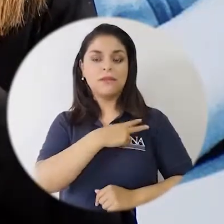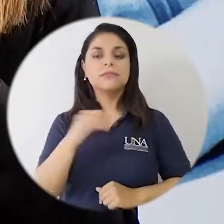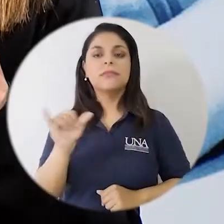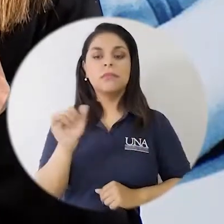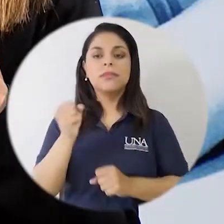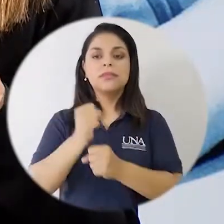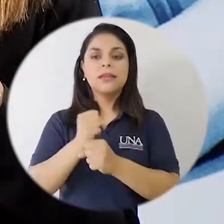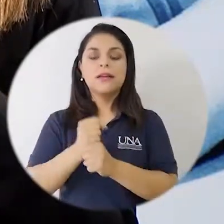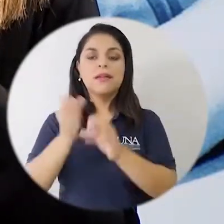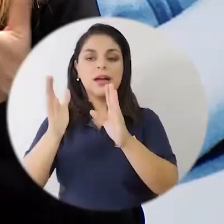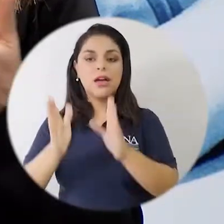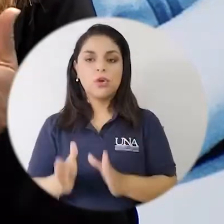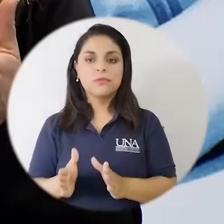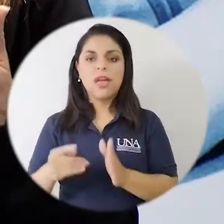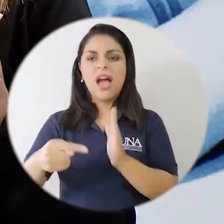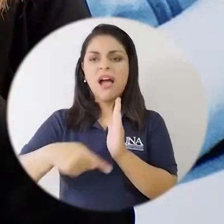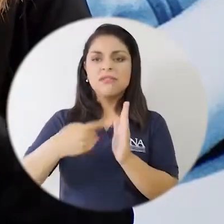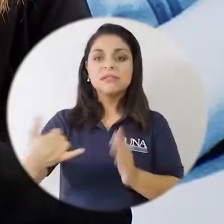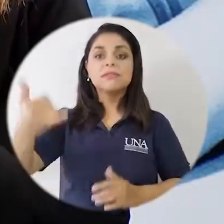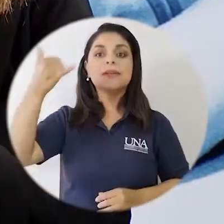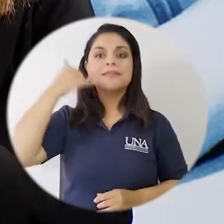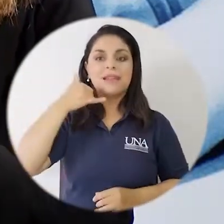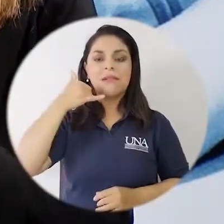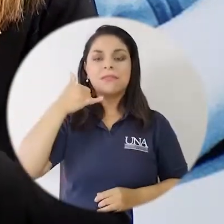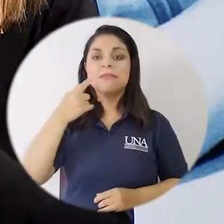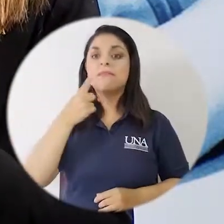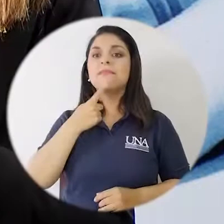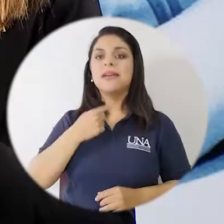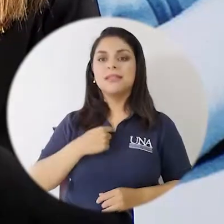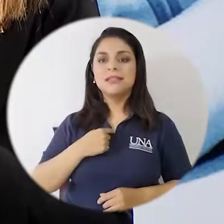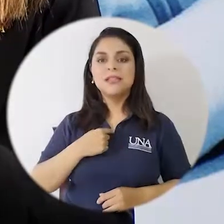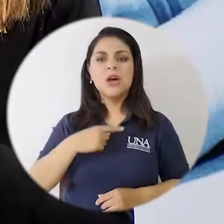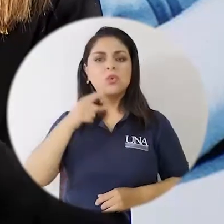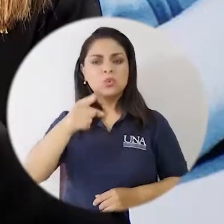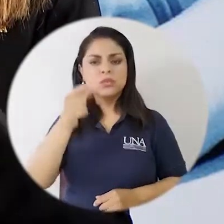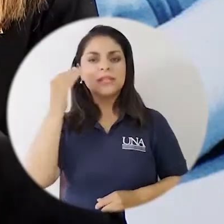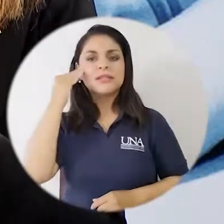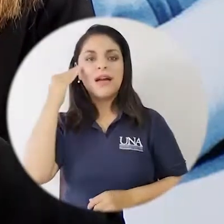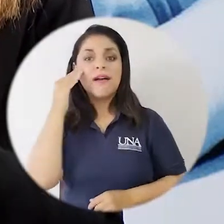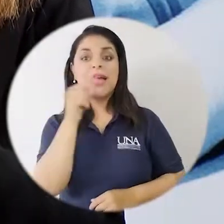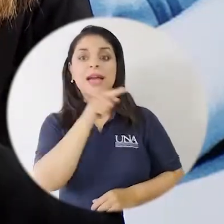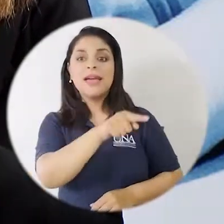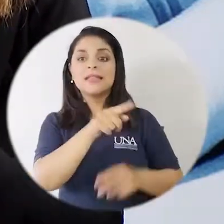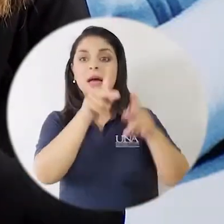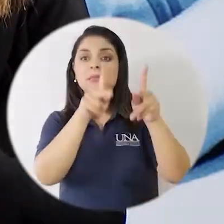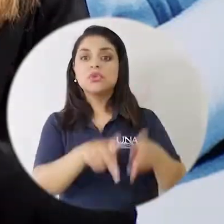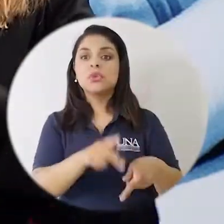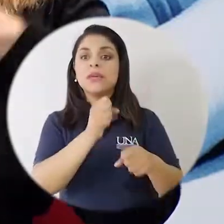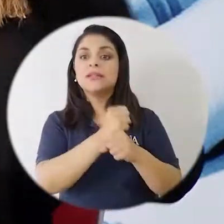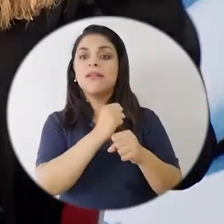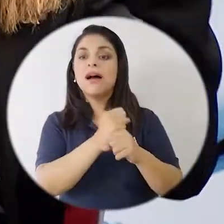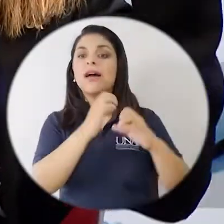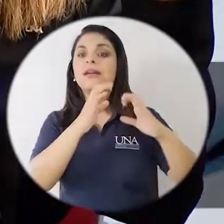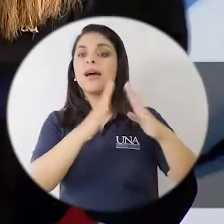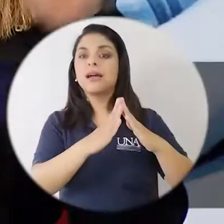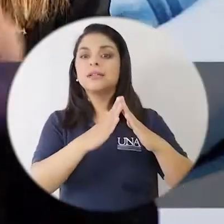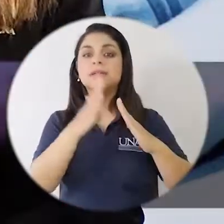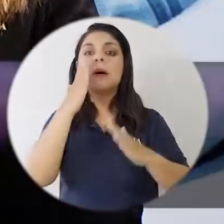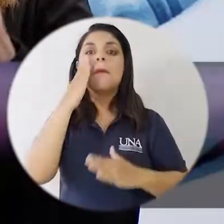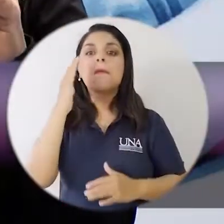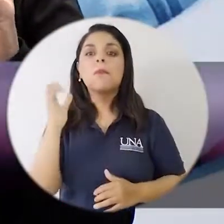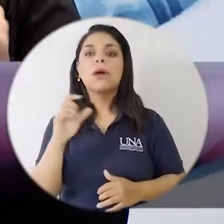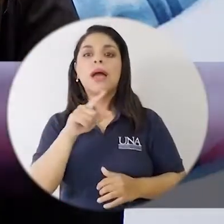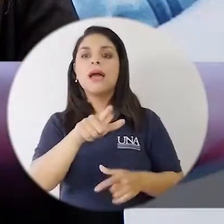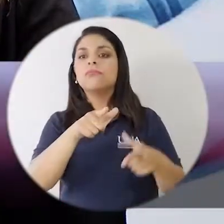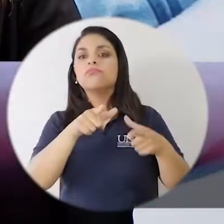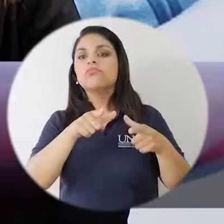trabajador. Nos han dicho, a veces nos llaman y nos dicen, ustedes saben si aquella persona está en teletrabajo porque está en tal parte, usted